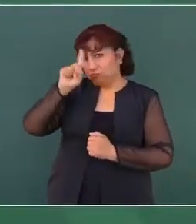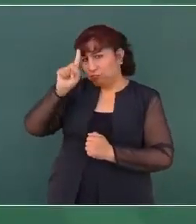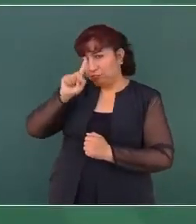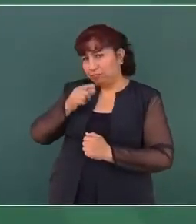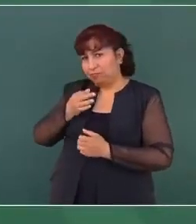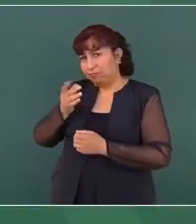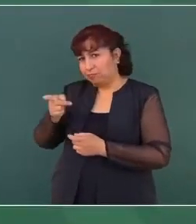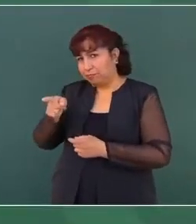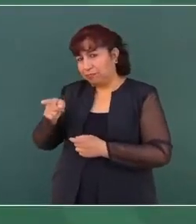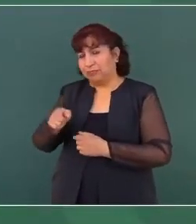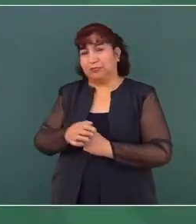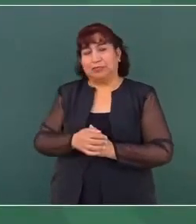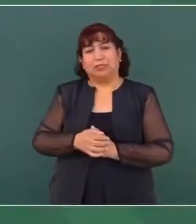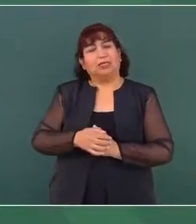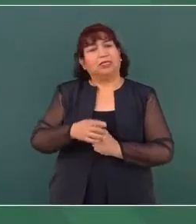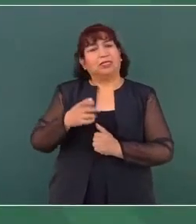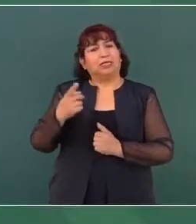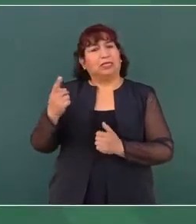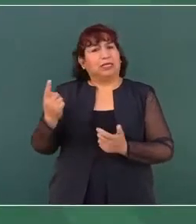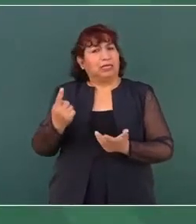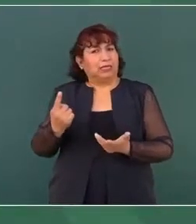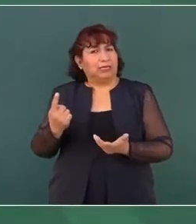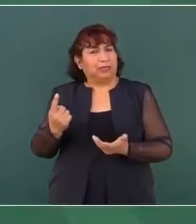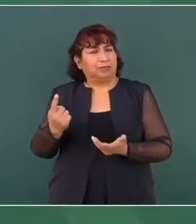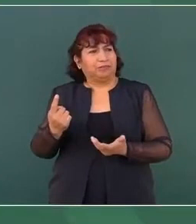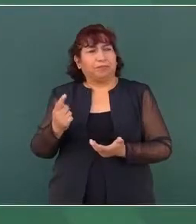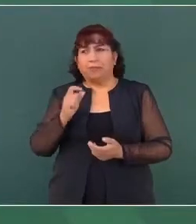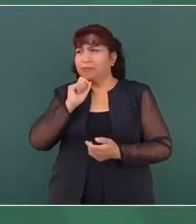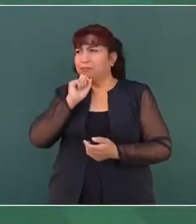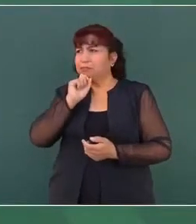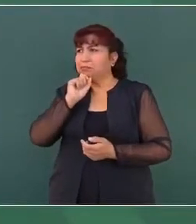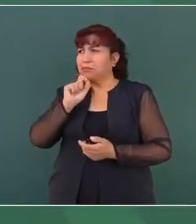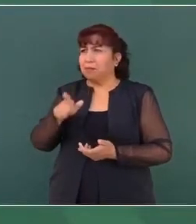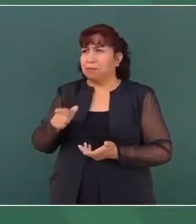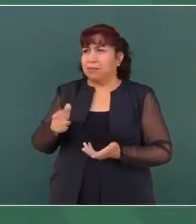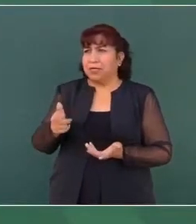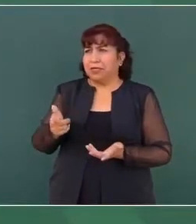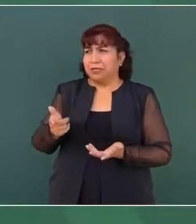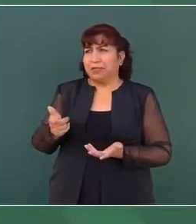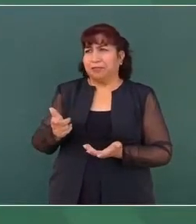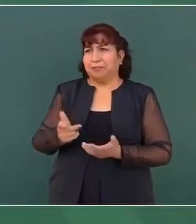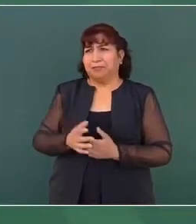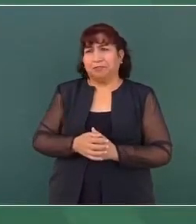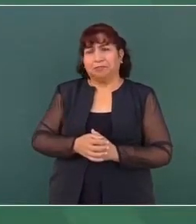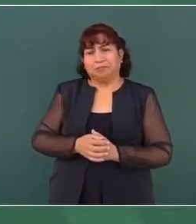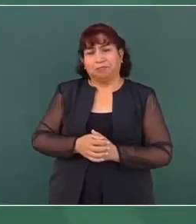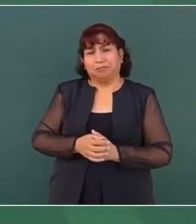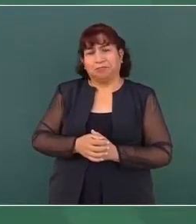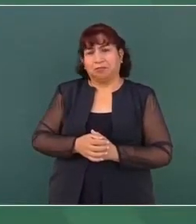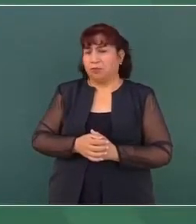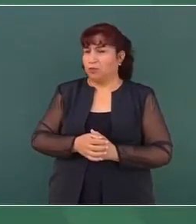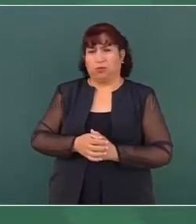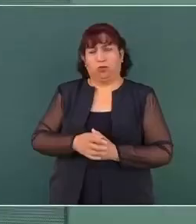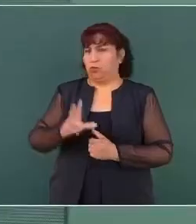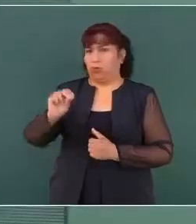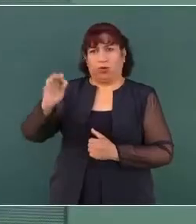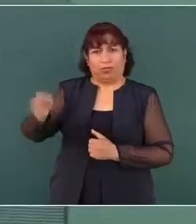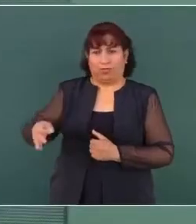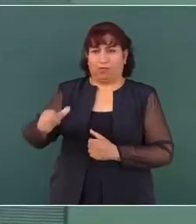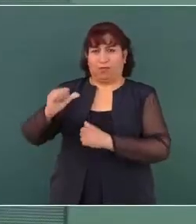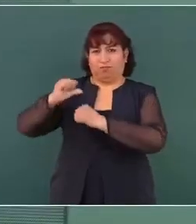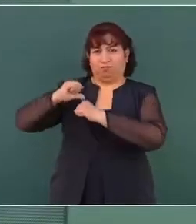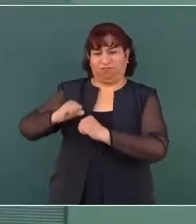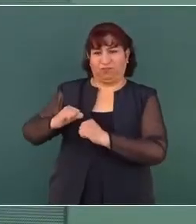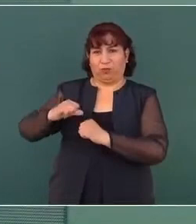que también no aceptara el nombramiento